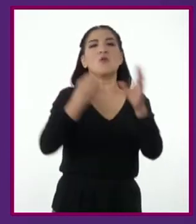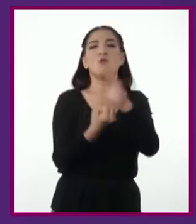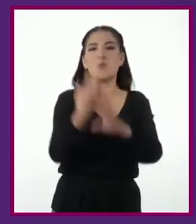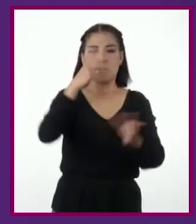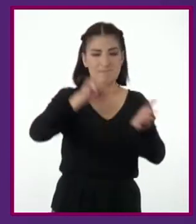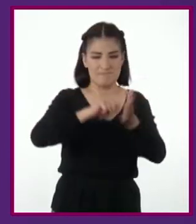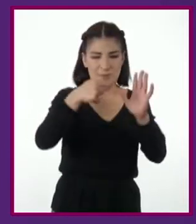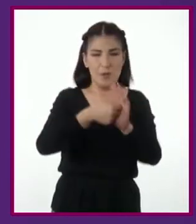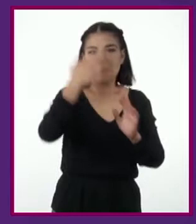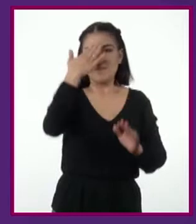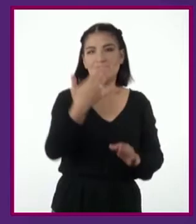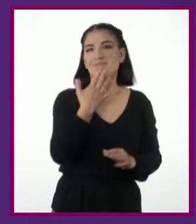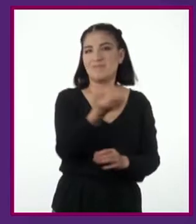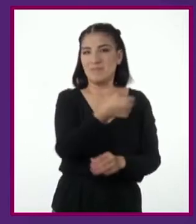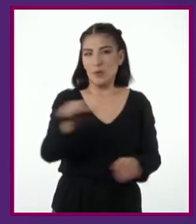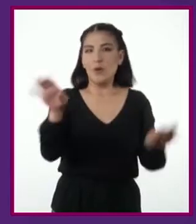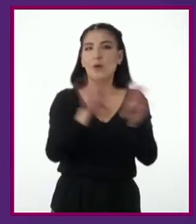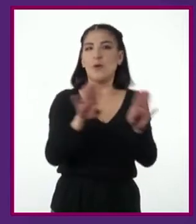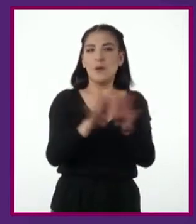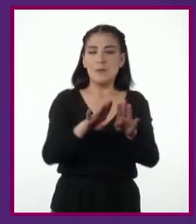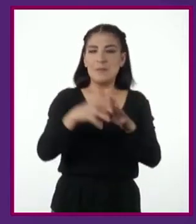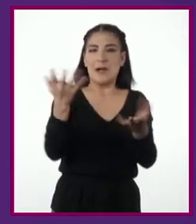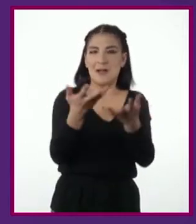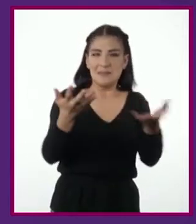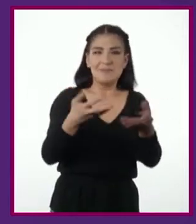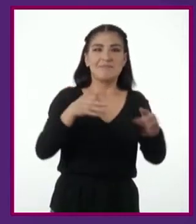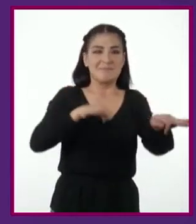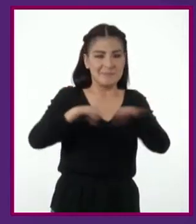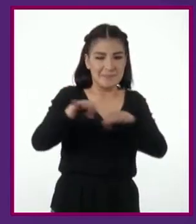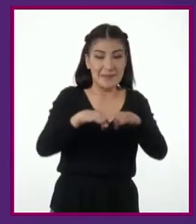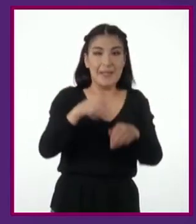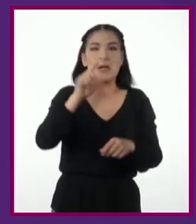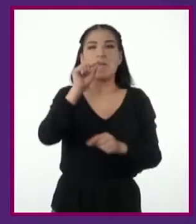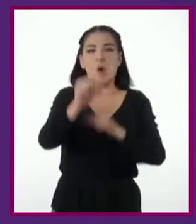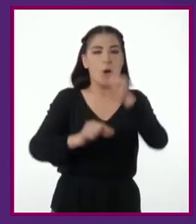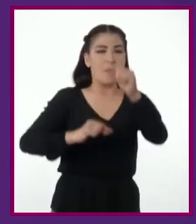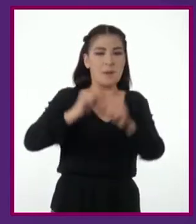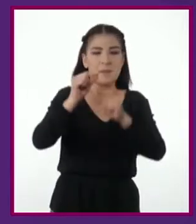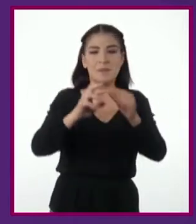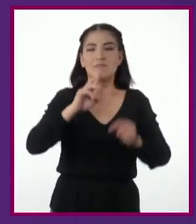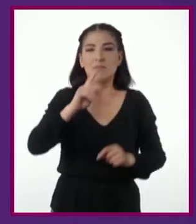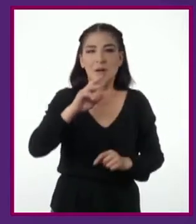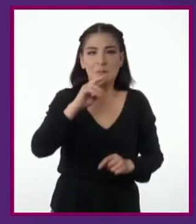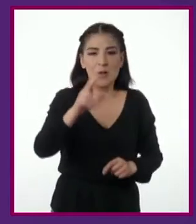técnicas y estrategias de manejo que, junto con el mejoramiento